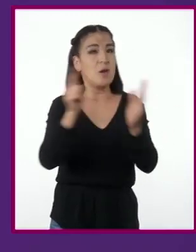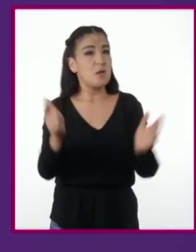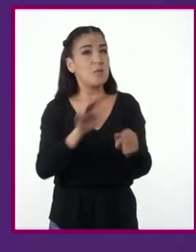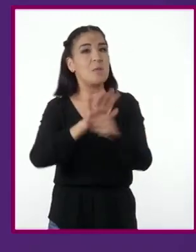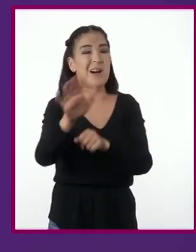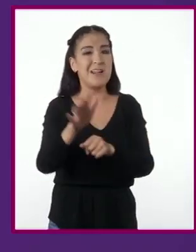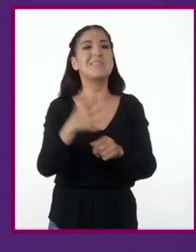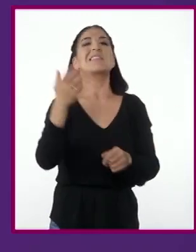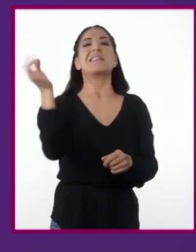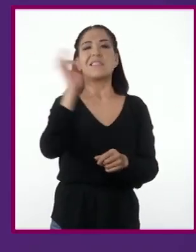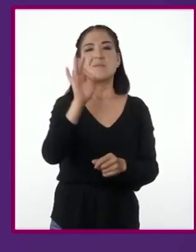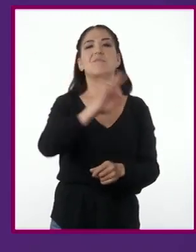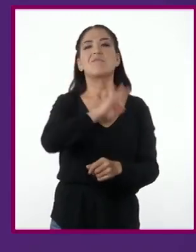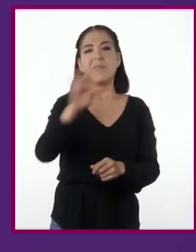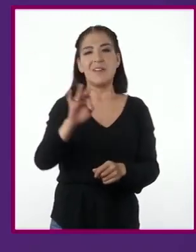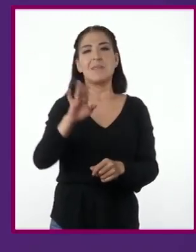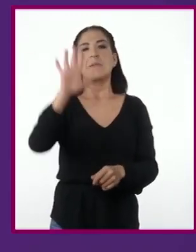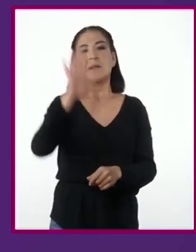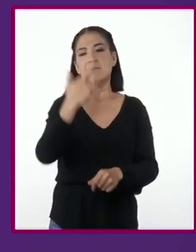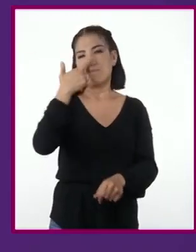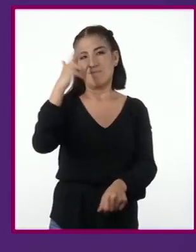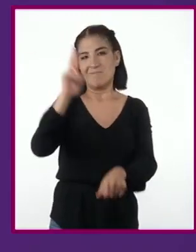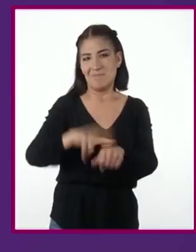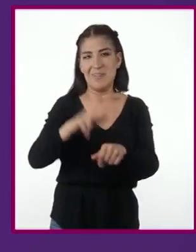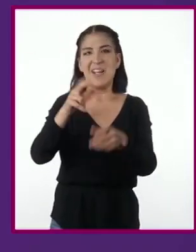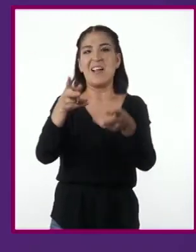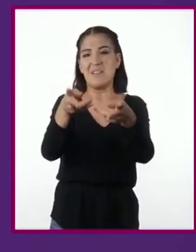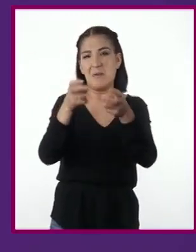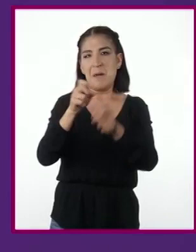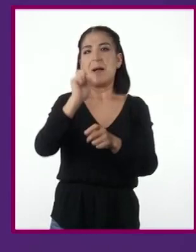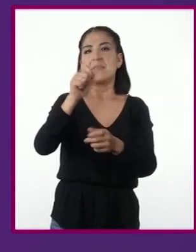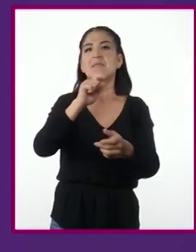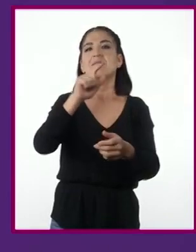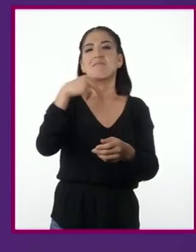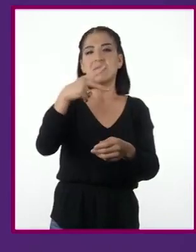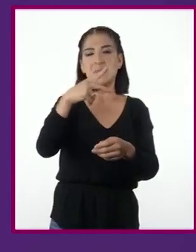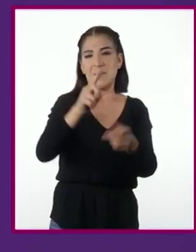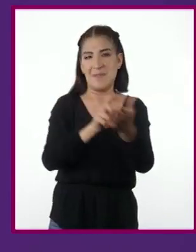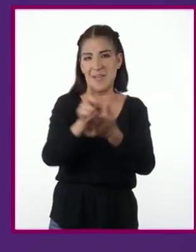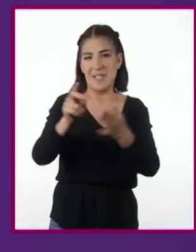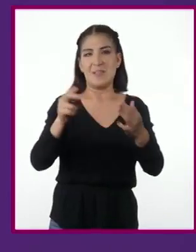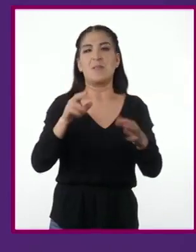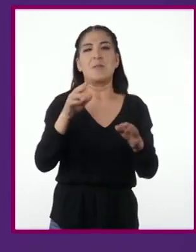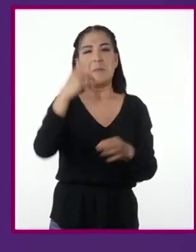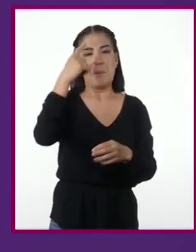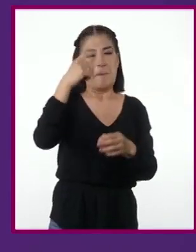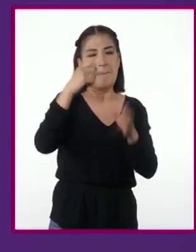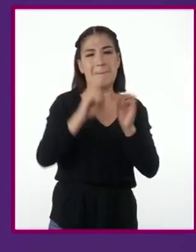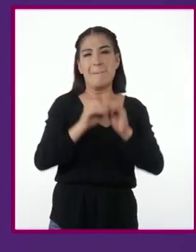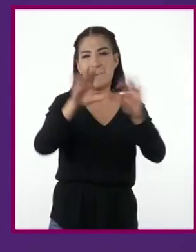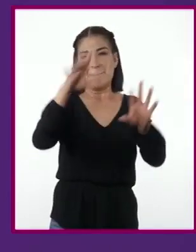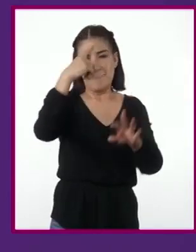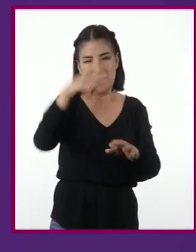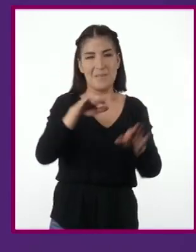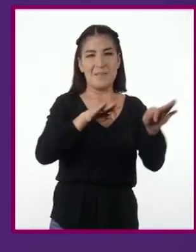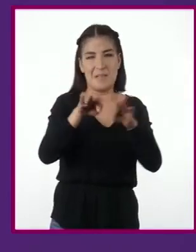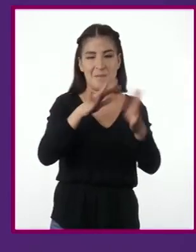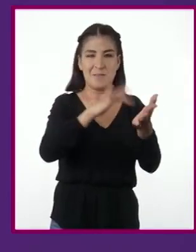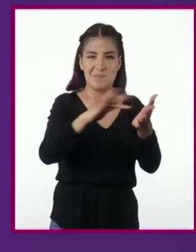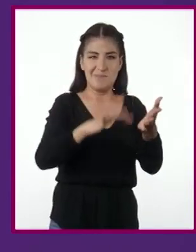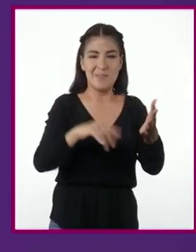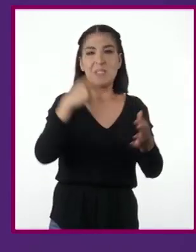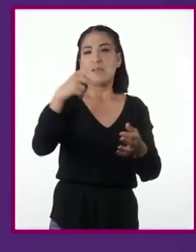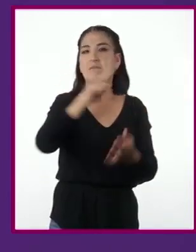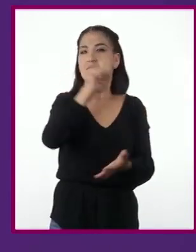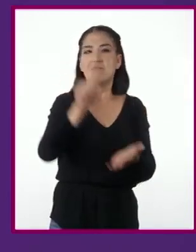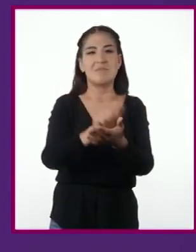se incurre en una falta legal, pues los derechos de los autores están protegidos por la ley.